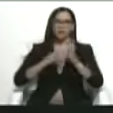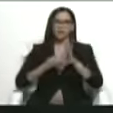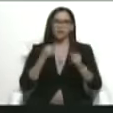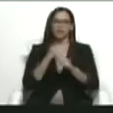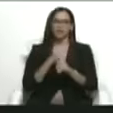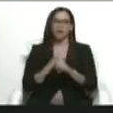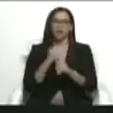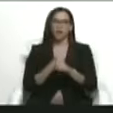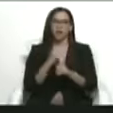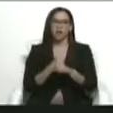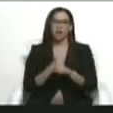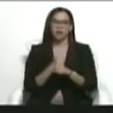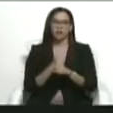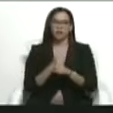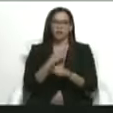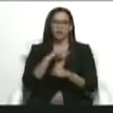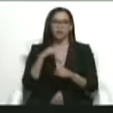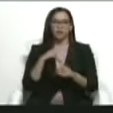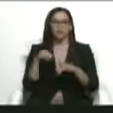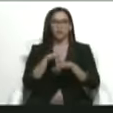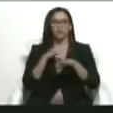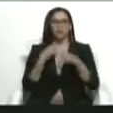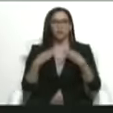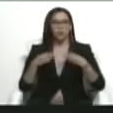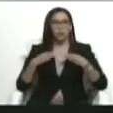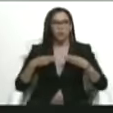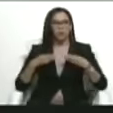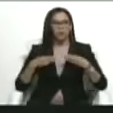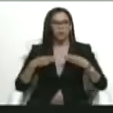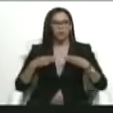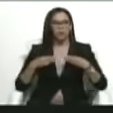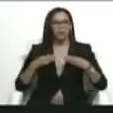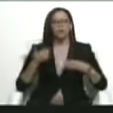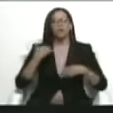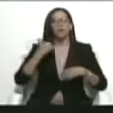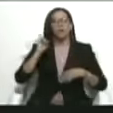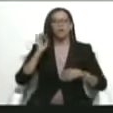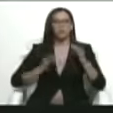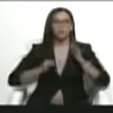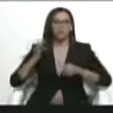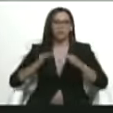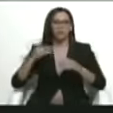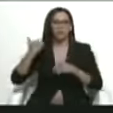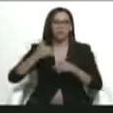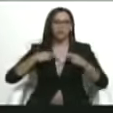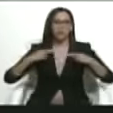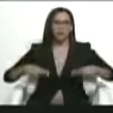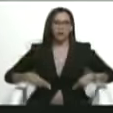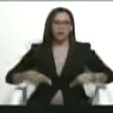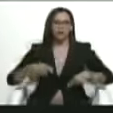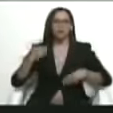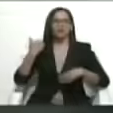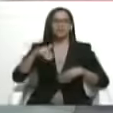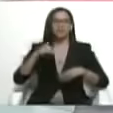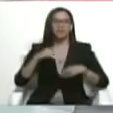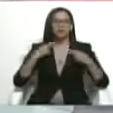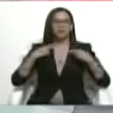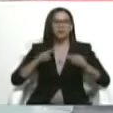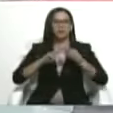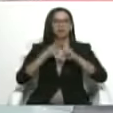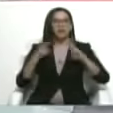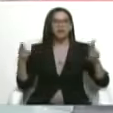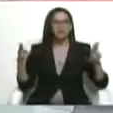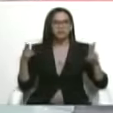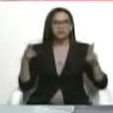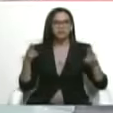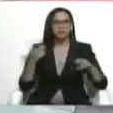gestión nuestra en el Ministerio Público. Cuando hay justicia, hay derechos humanos. Cuando hay justicia, hay paz. Cuando